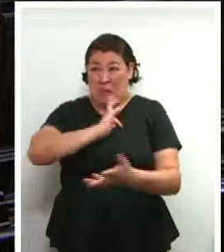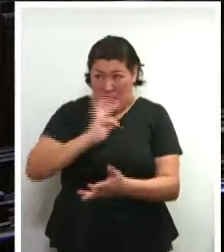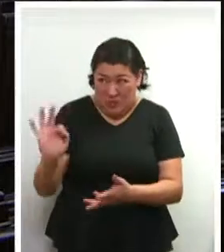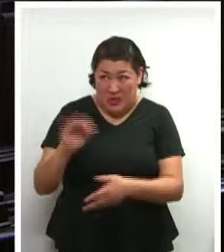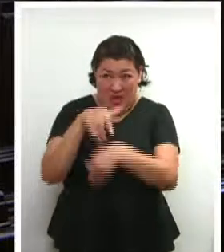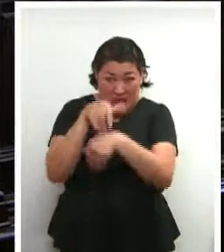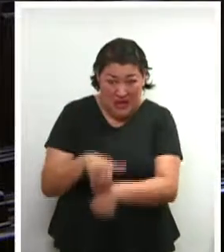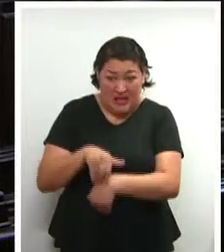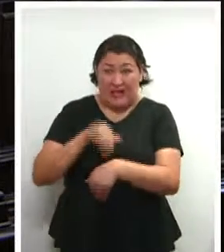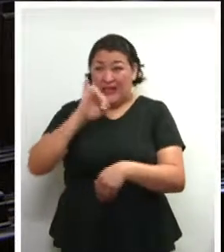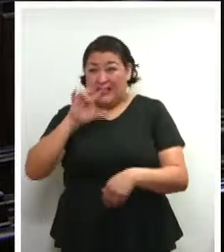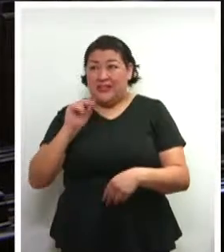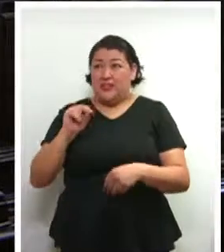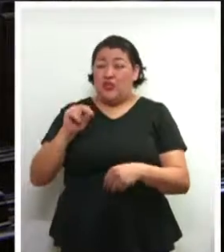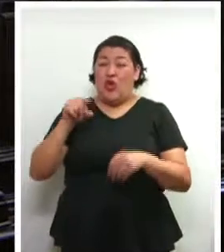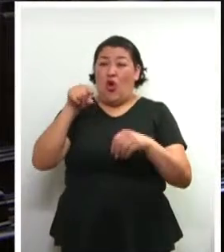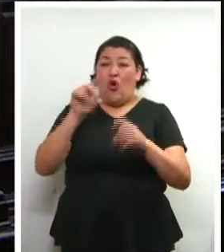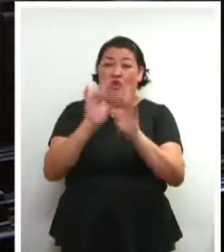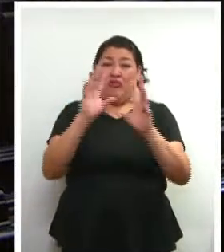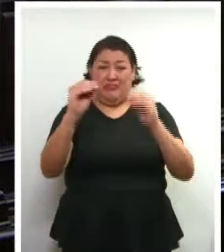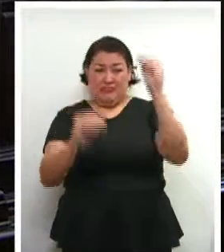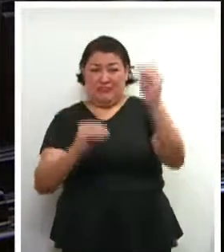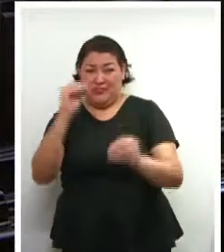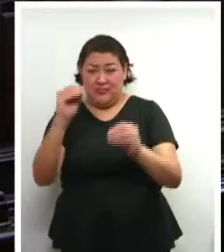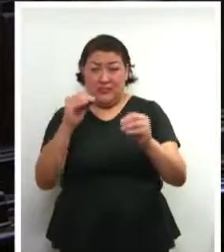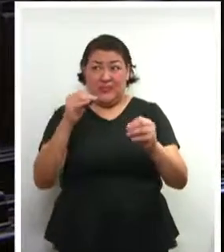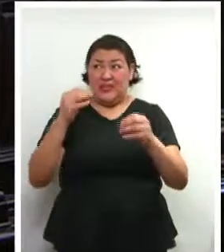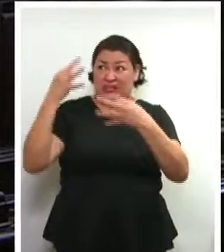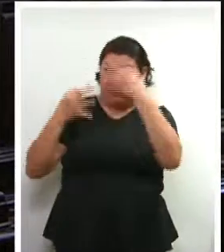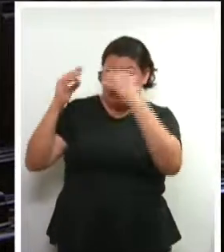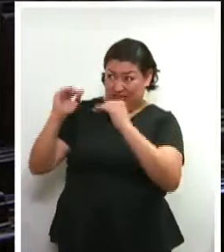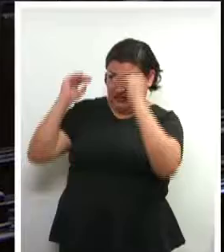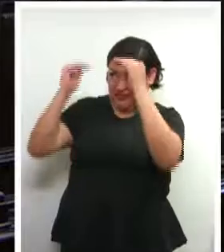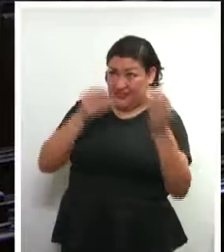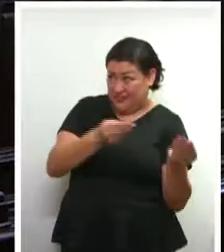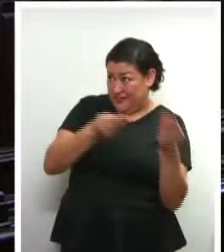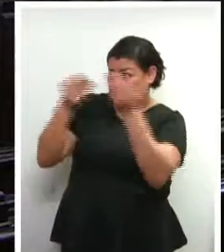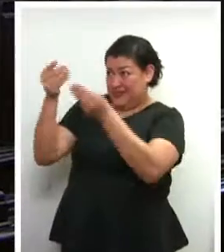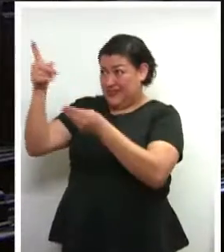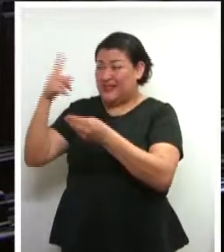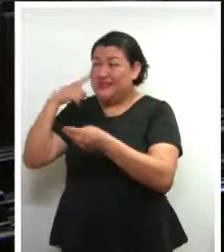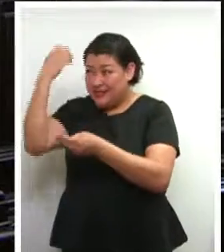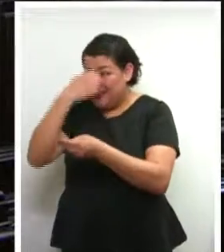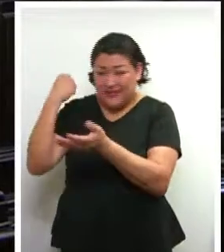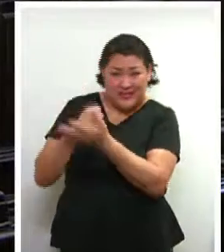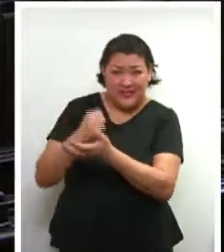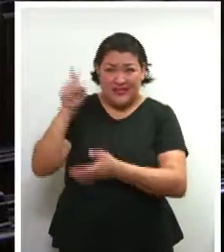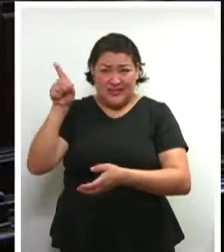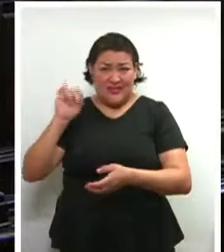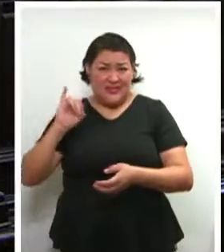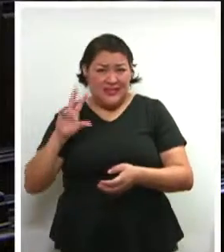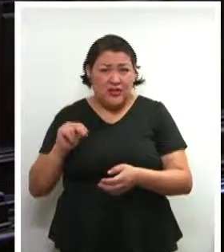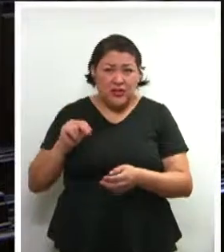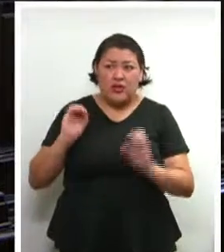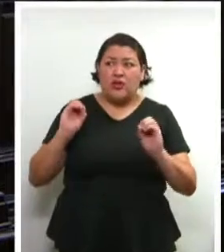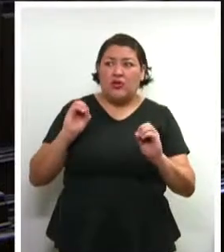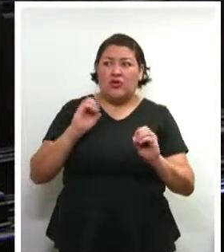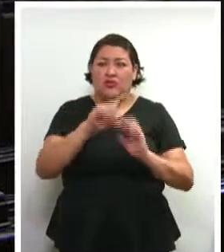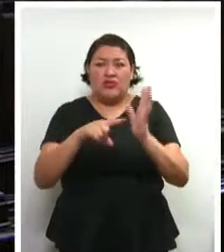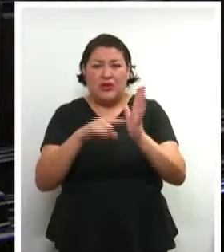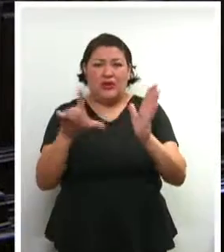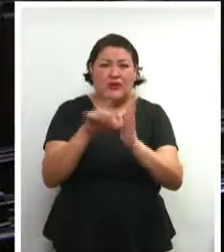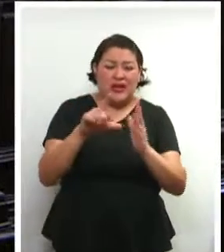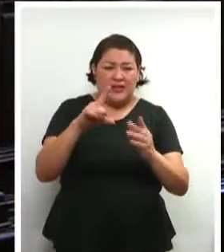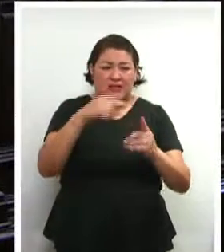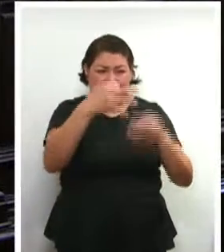automático ante la Suprema Corte de Justicia de la Nación, aún habiendo un sistema de control constitucional local. Esos son los